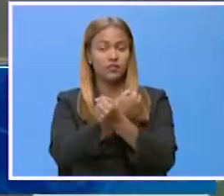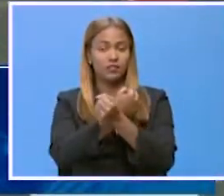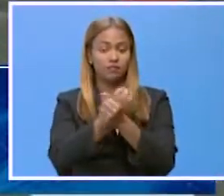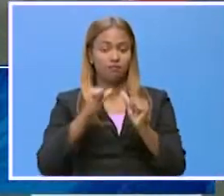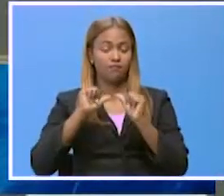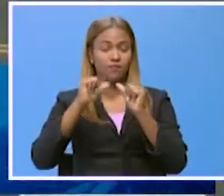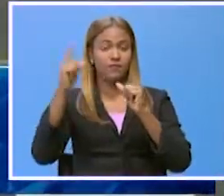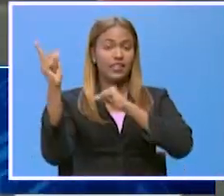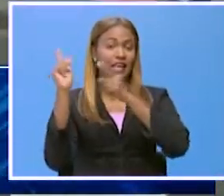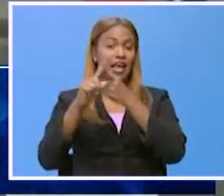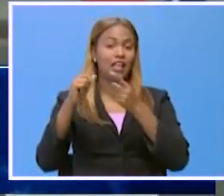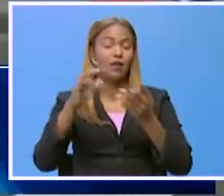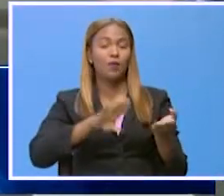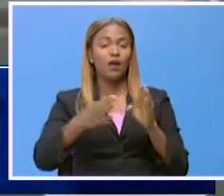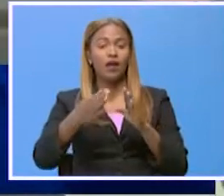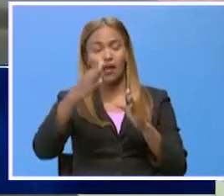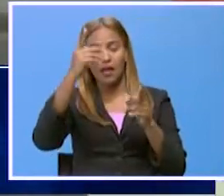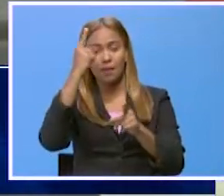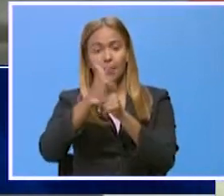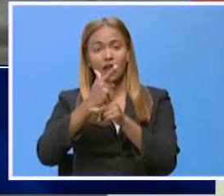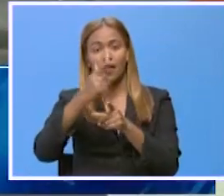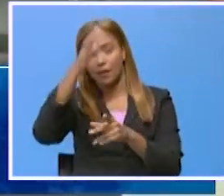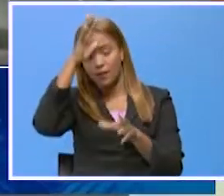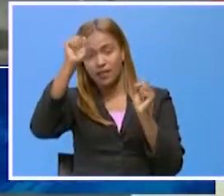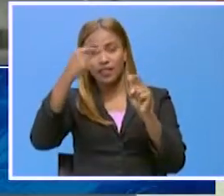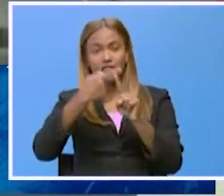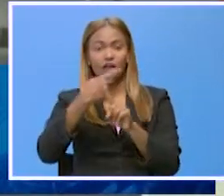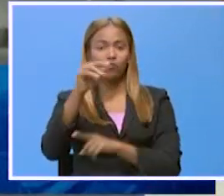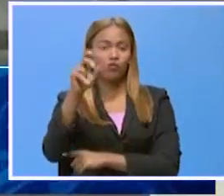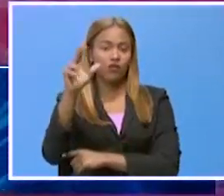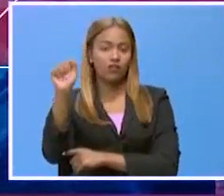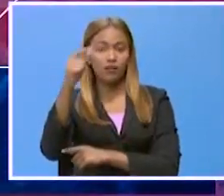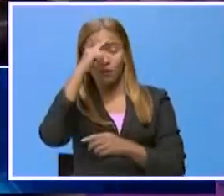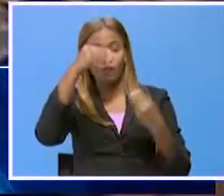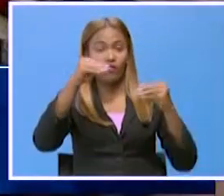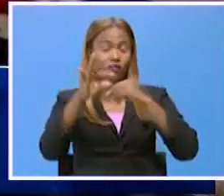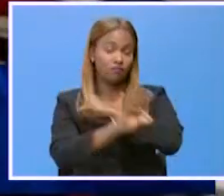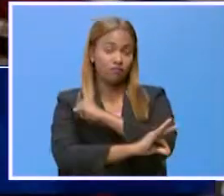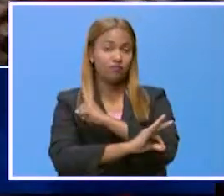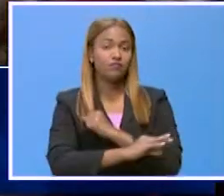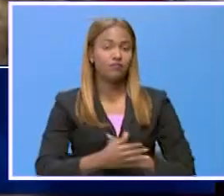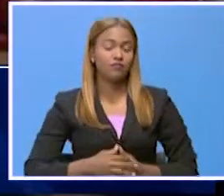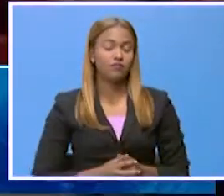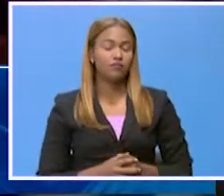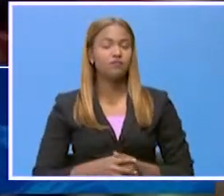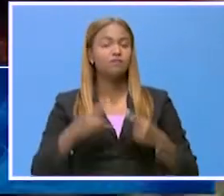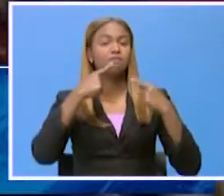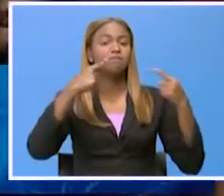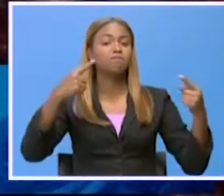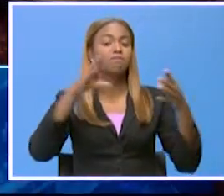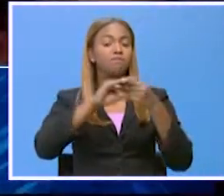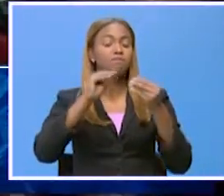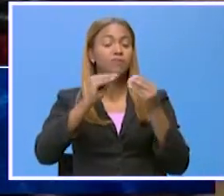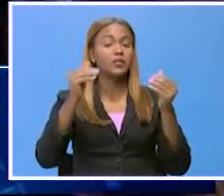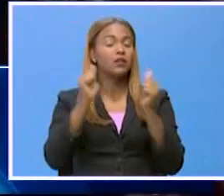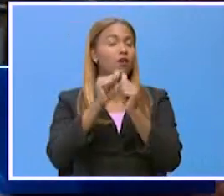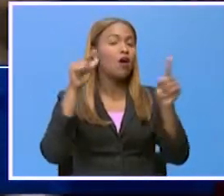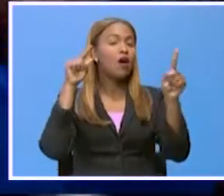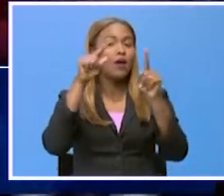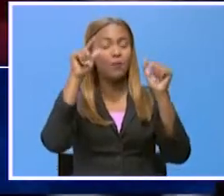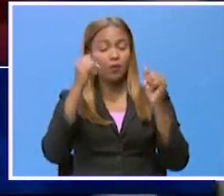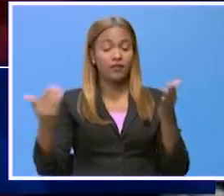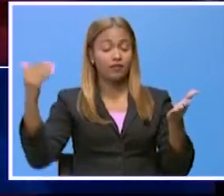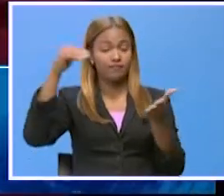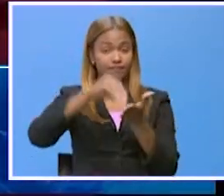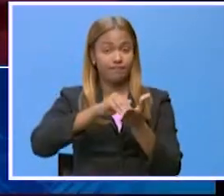perpetua hermano del presidente hondureño por narcotráfico en los espectáculos con el objetivo de reactivar